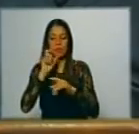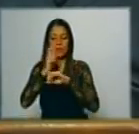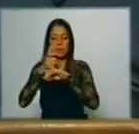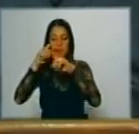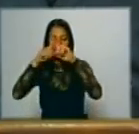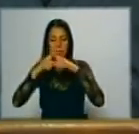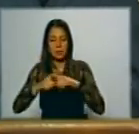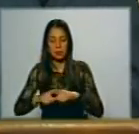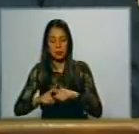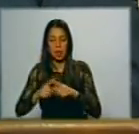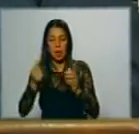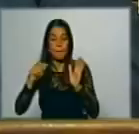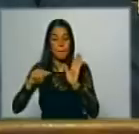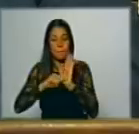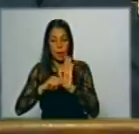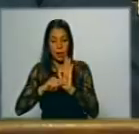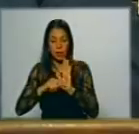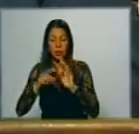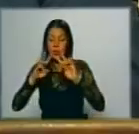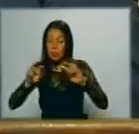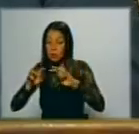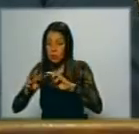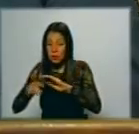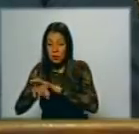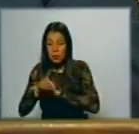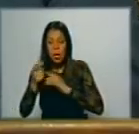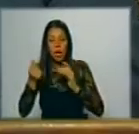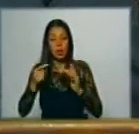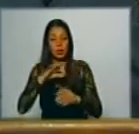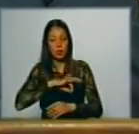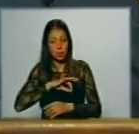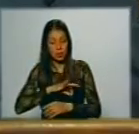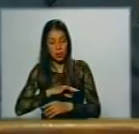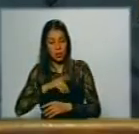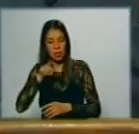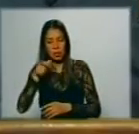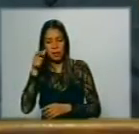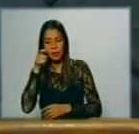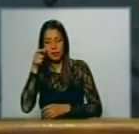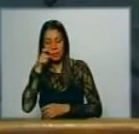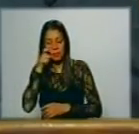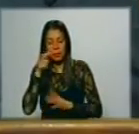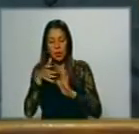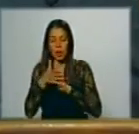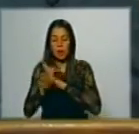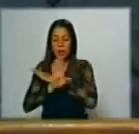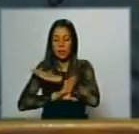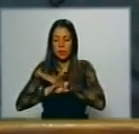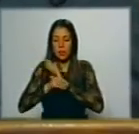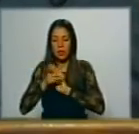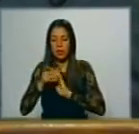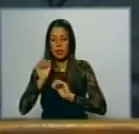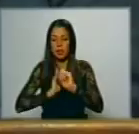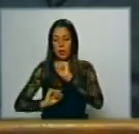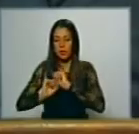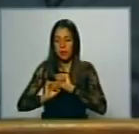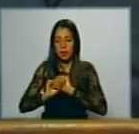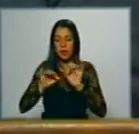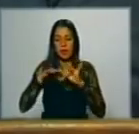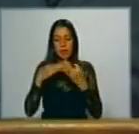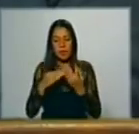e investigación socioeconómica, una intendencia de protección de defensa de los derechos